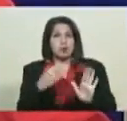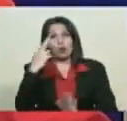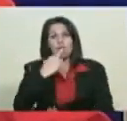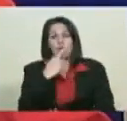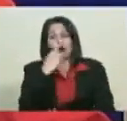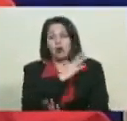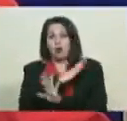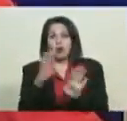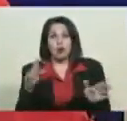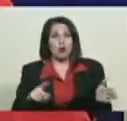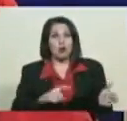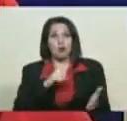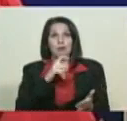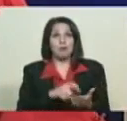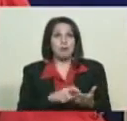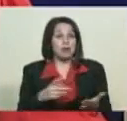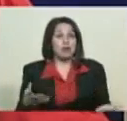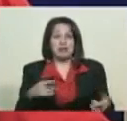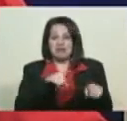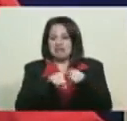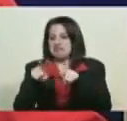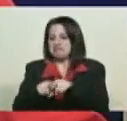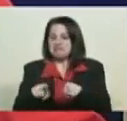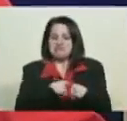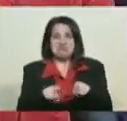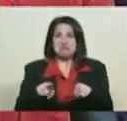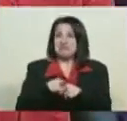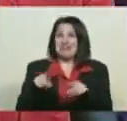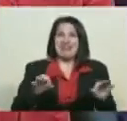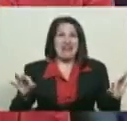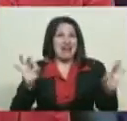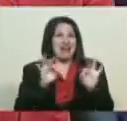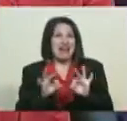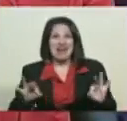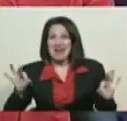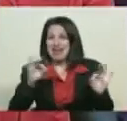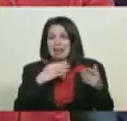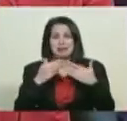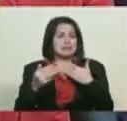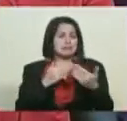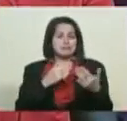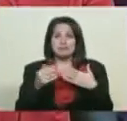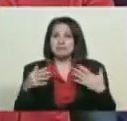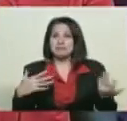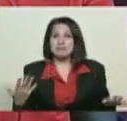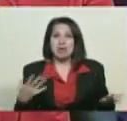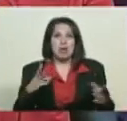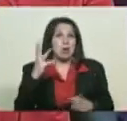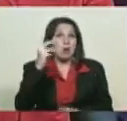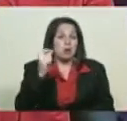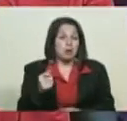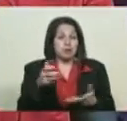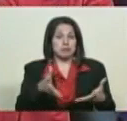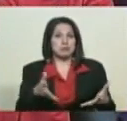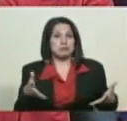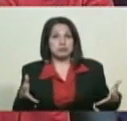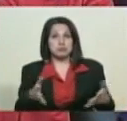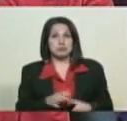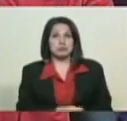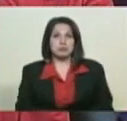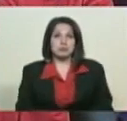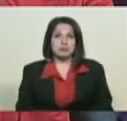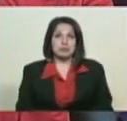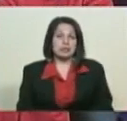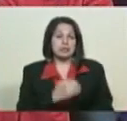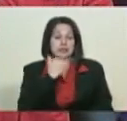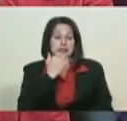rojito. Y no le comemos chantaje a nadie. Ahí están. ¿Cuántas vamos a sacar? Lo que habría